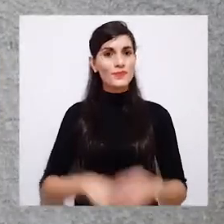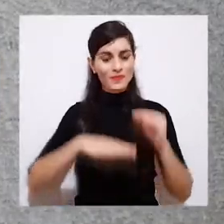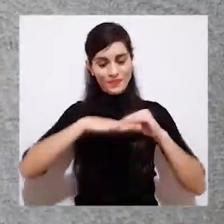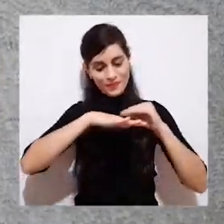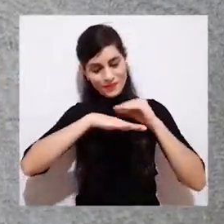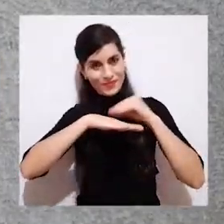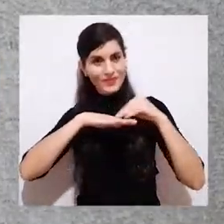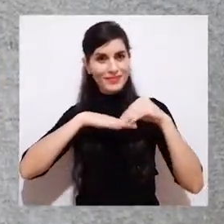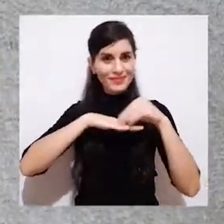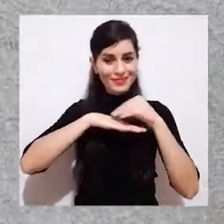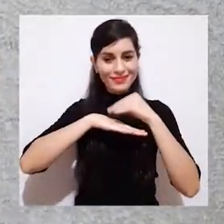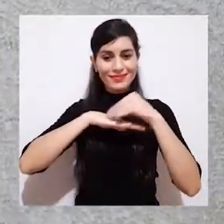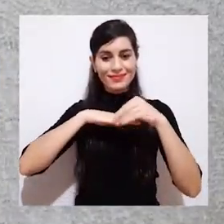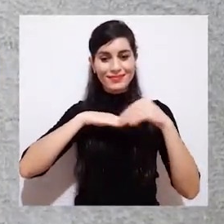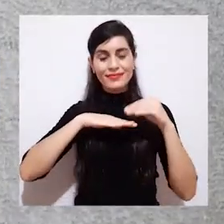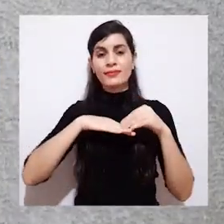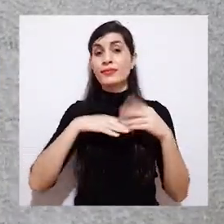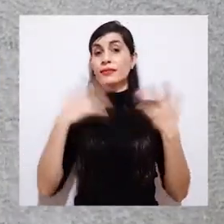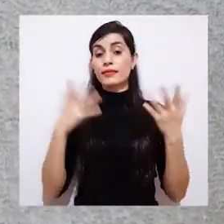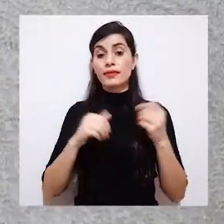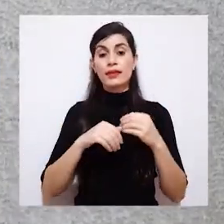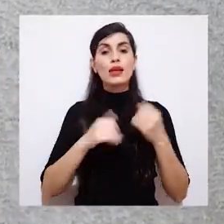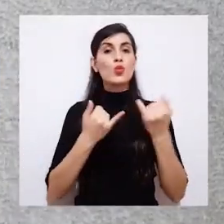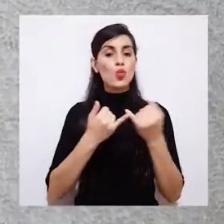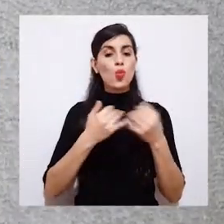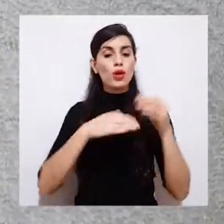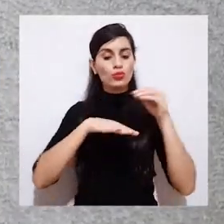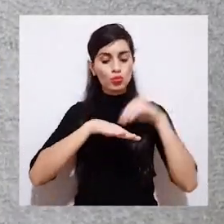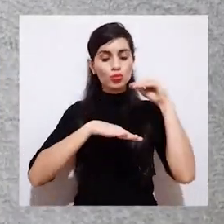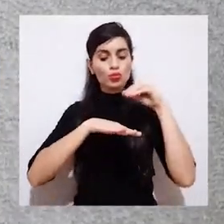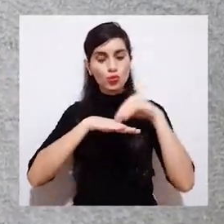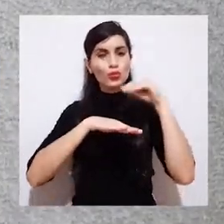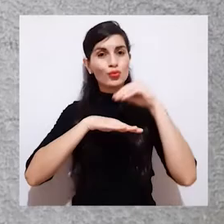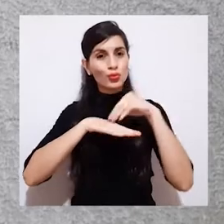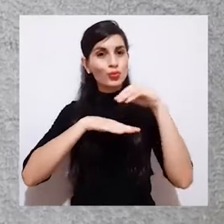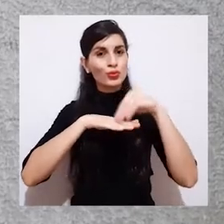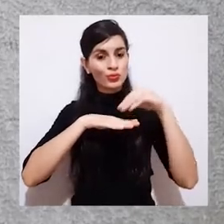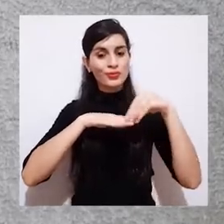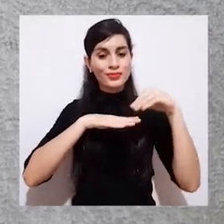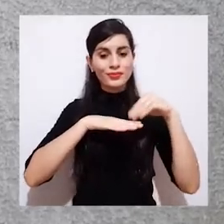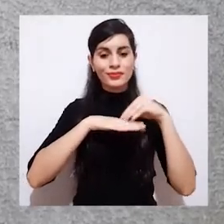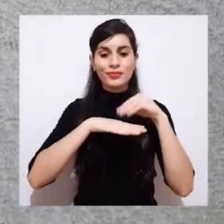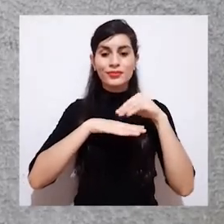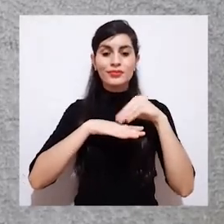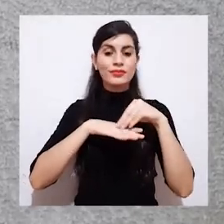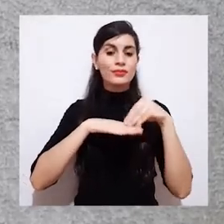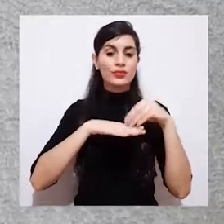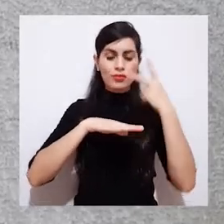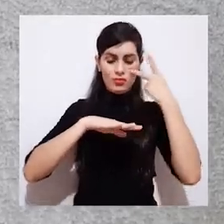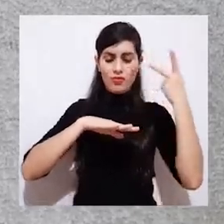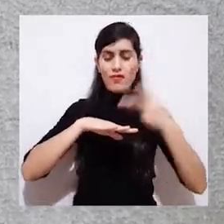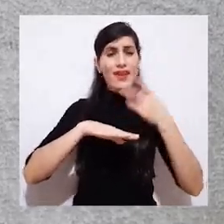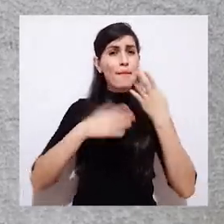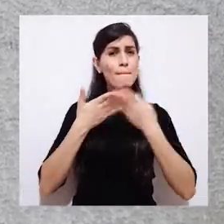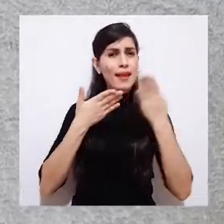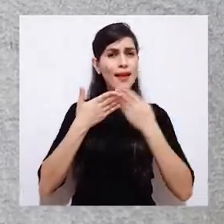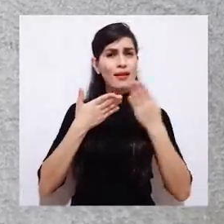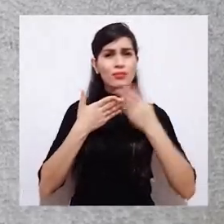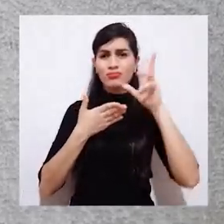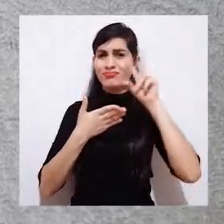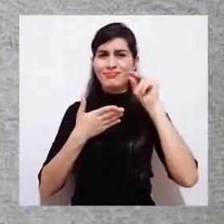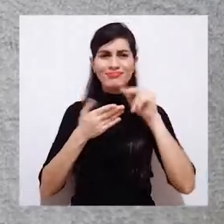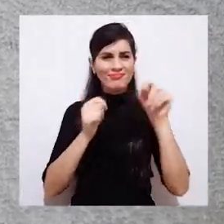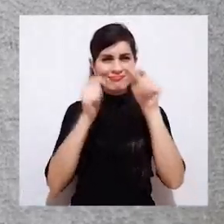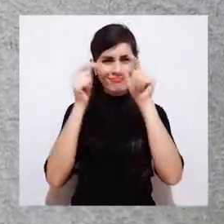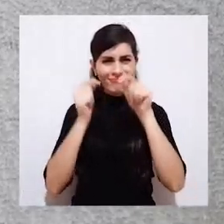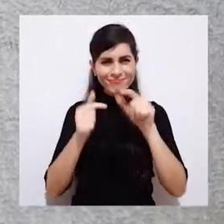La aplicación de la pintura la vamos a hacer a manera de toques y siempre cerciorándonos de no dejar ningún espacio en blanco.